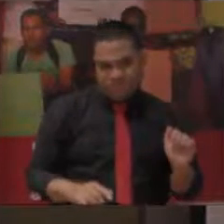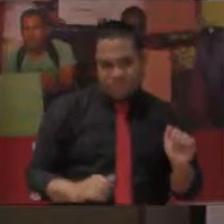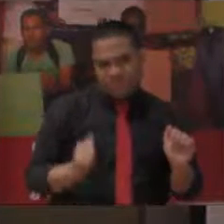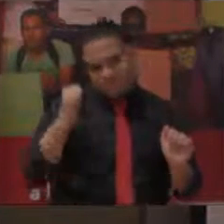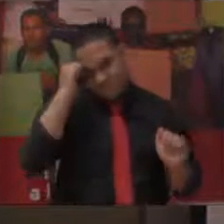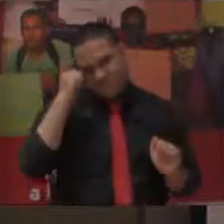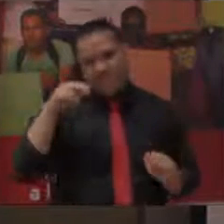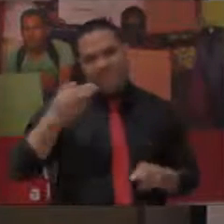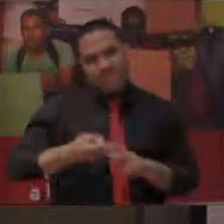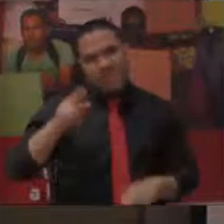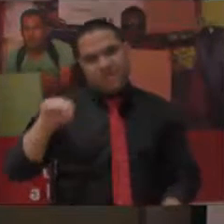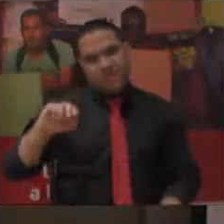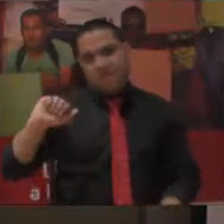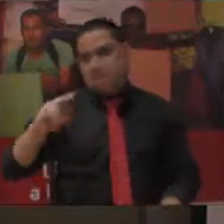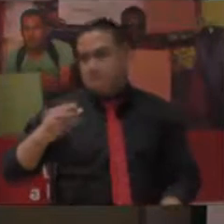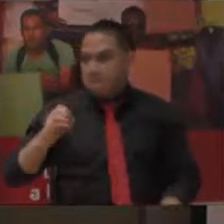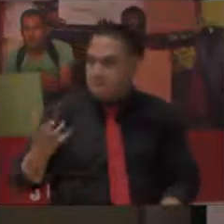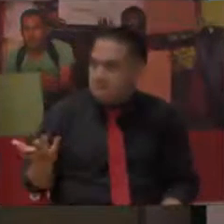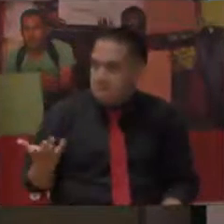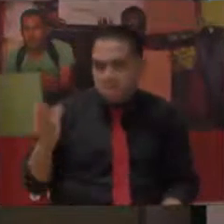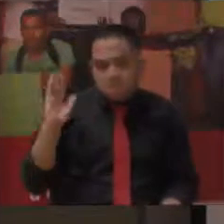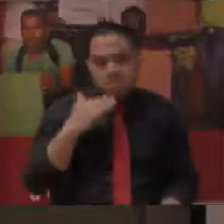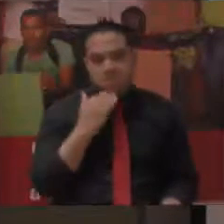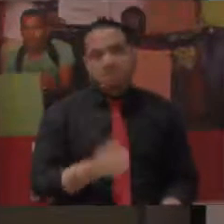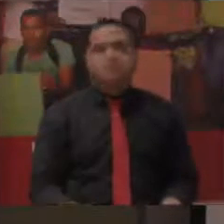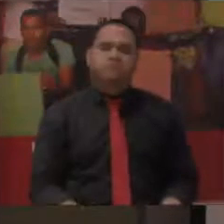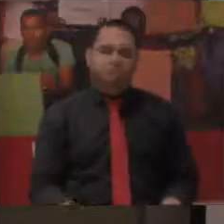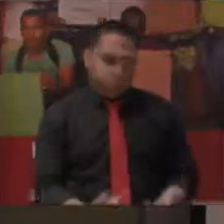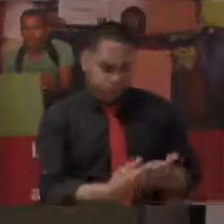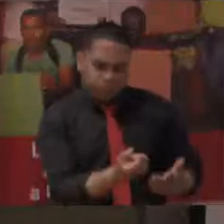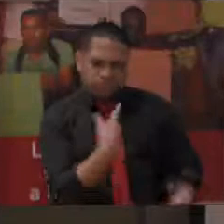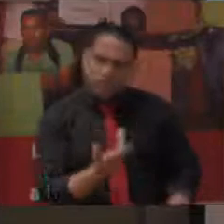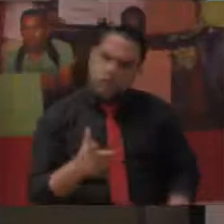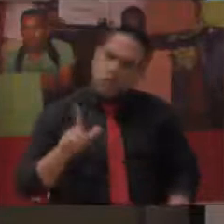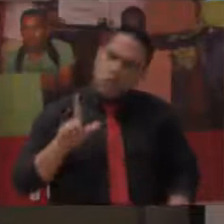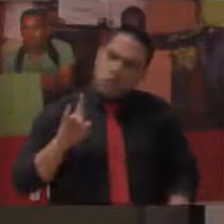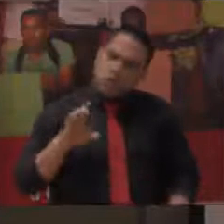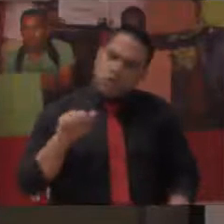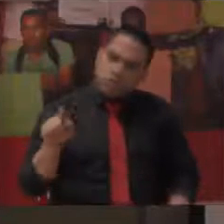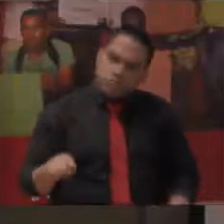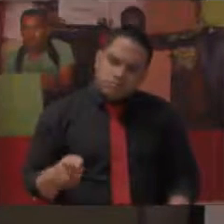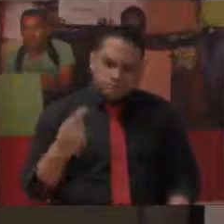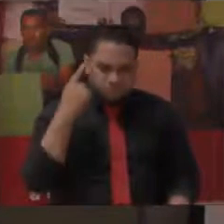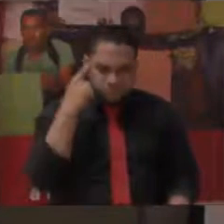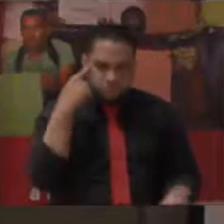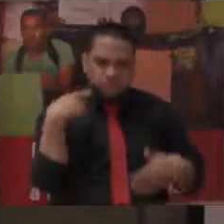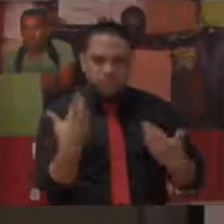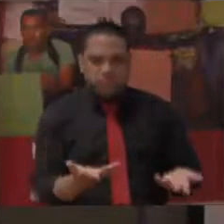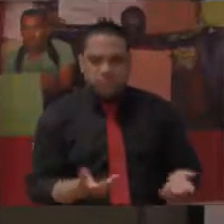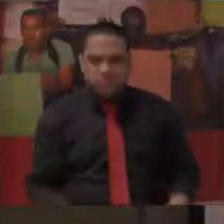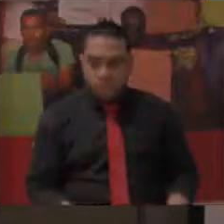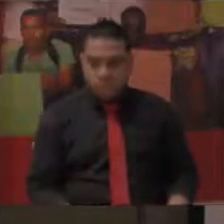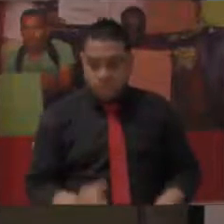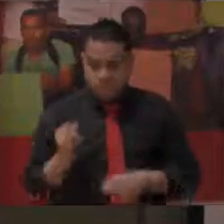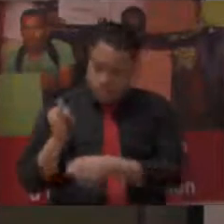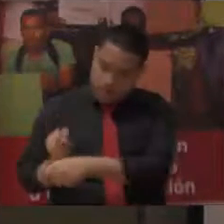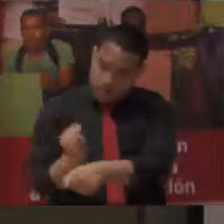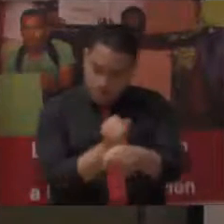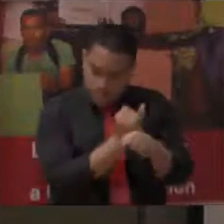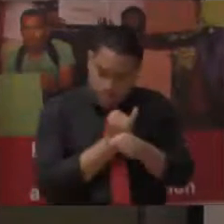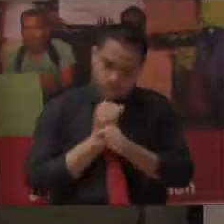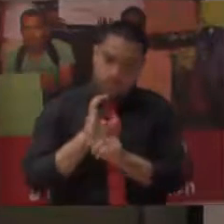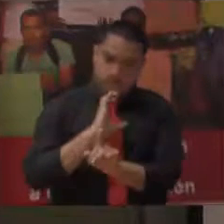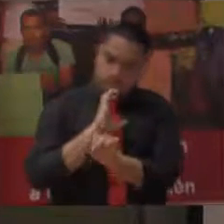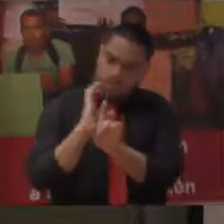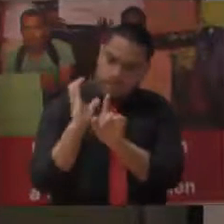que también está con nosotros, no sé dónde está, nos pregunta lo siguiente. Lucas dice, ¿cómo piensan aprovechar las instituciones culturales